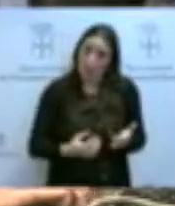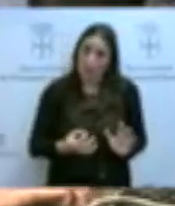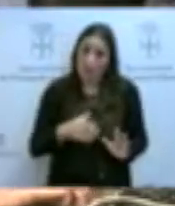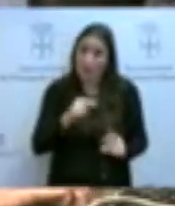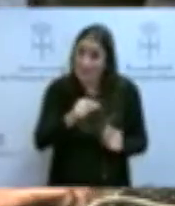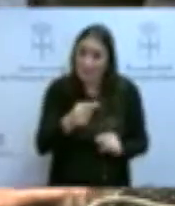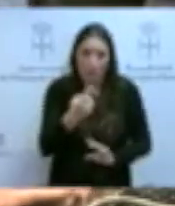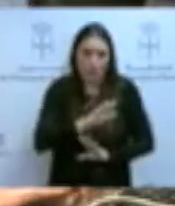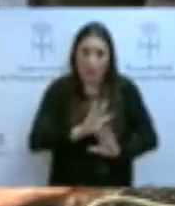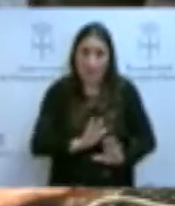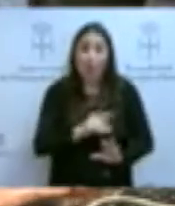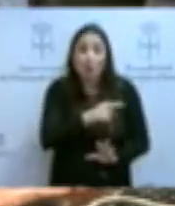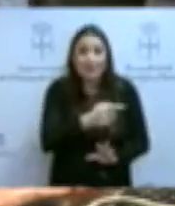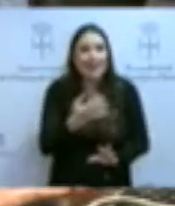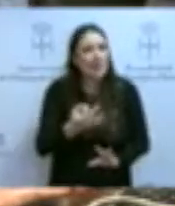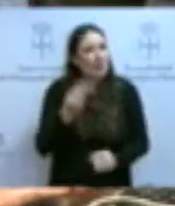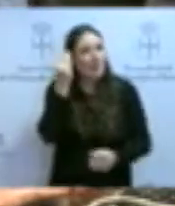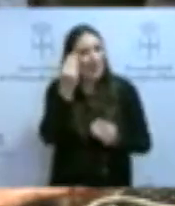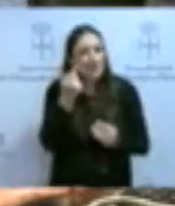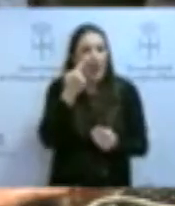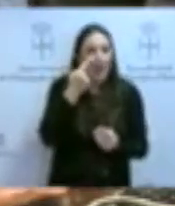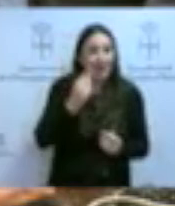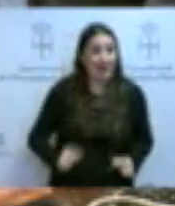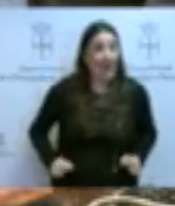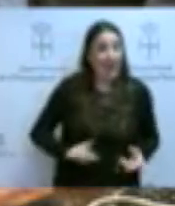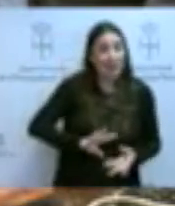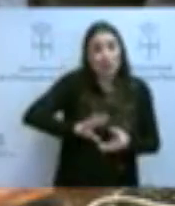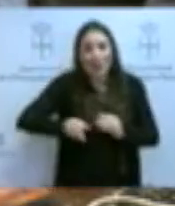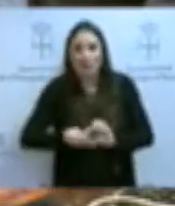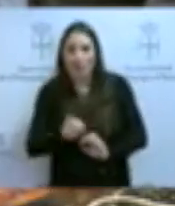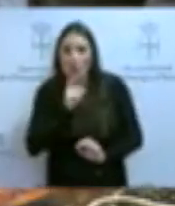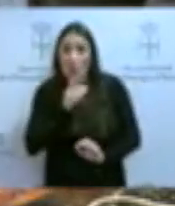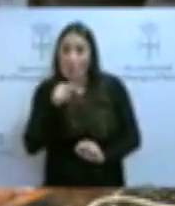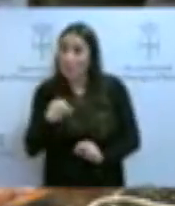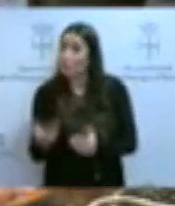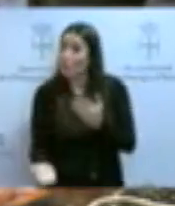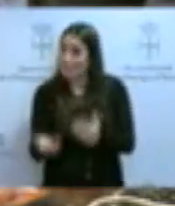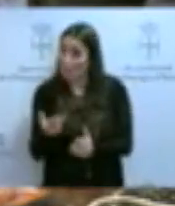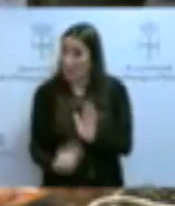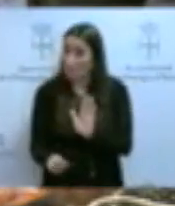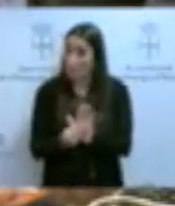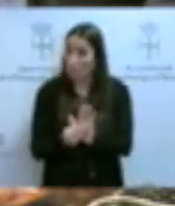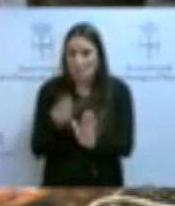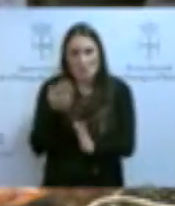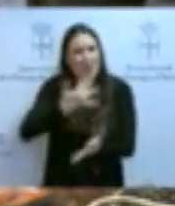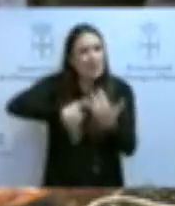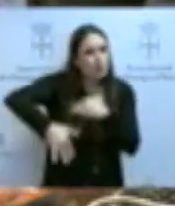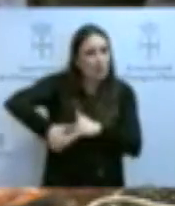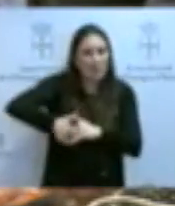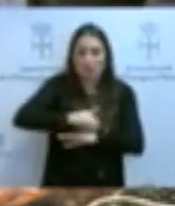ellas. Deben ir viendo ya cómo acomodar sus gastos para contemplarlo. Creemos que no cabe más excusas,